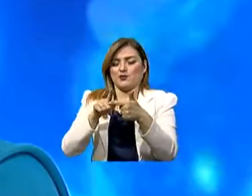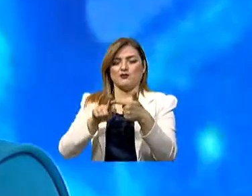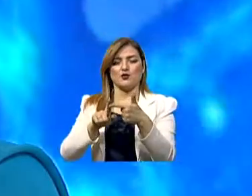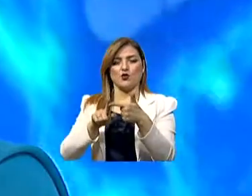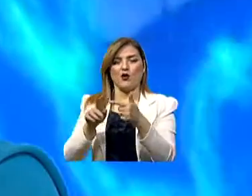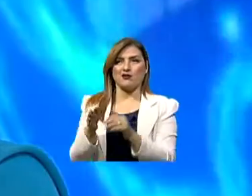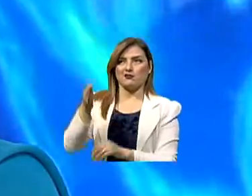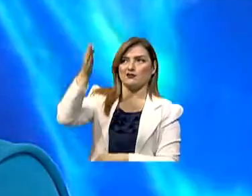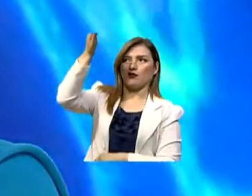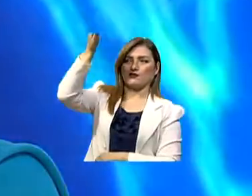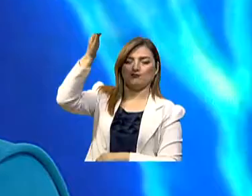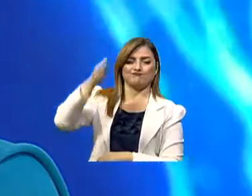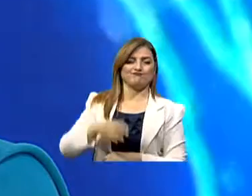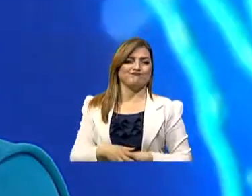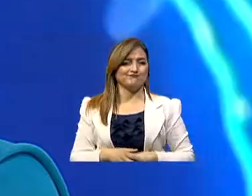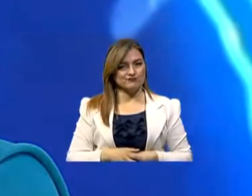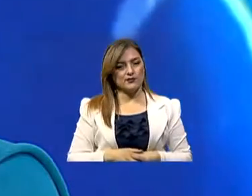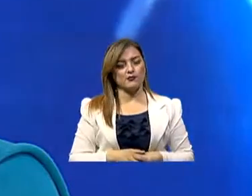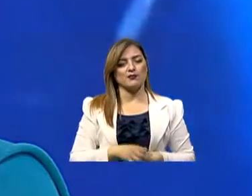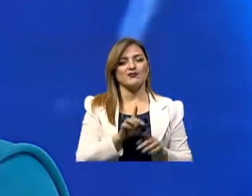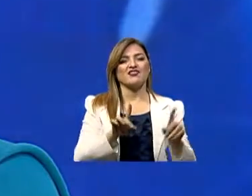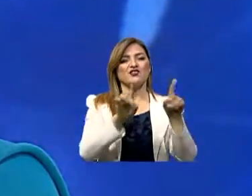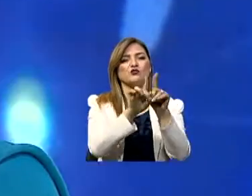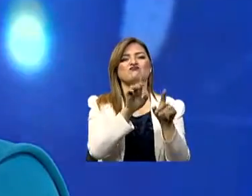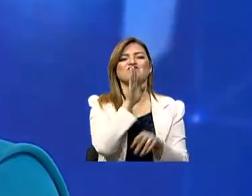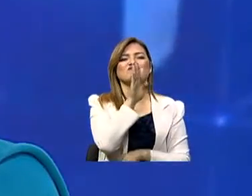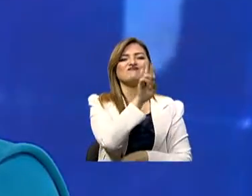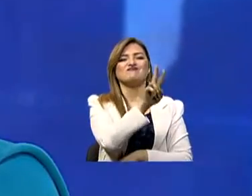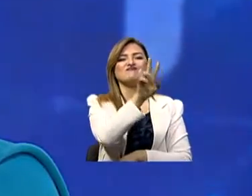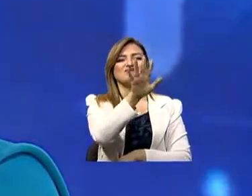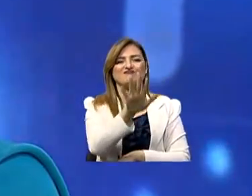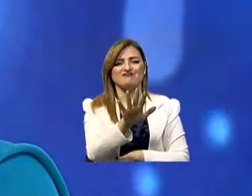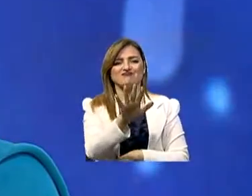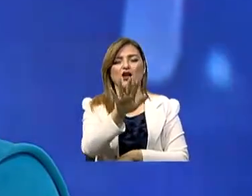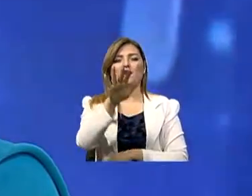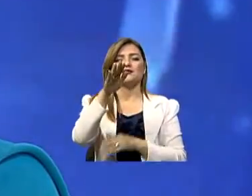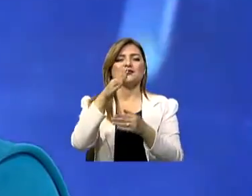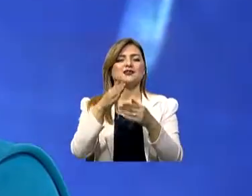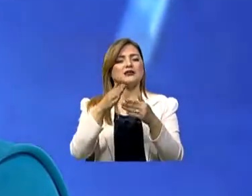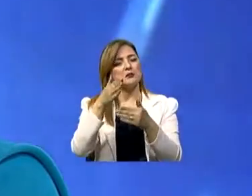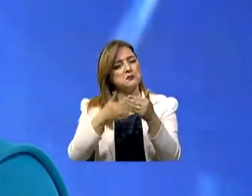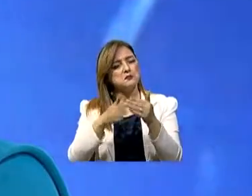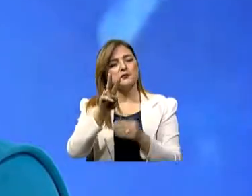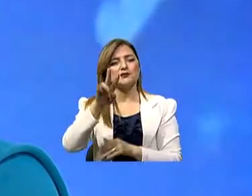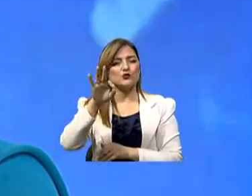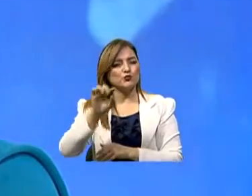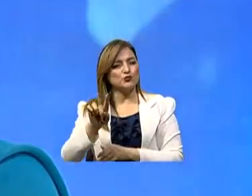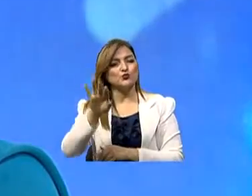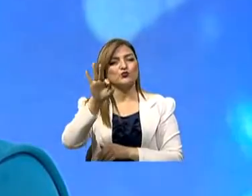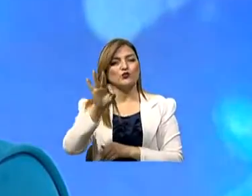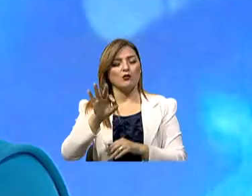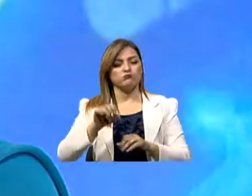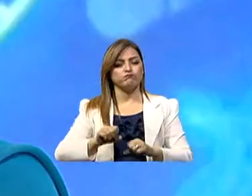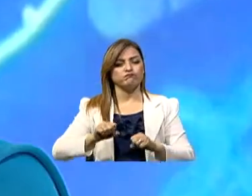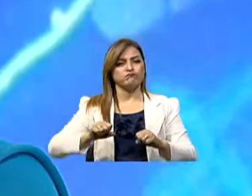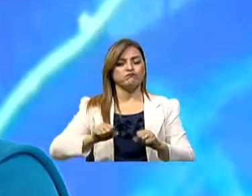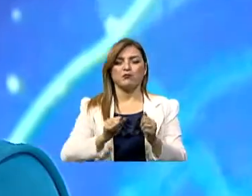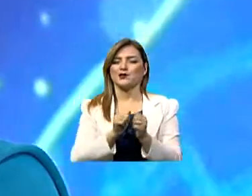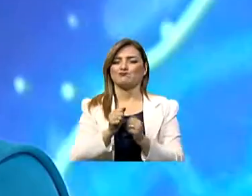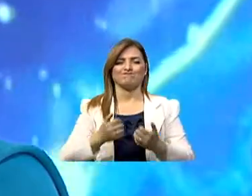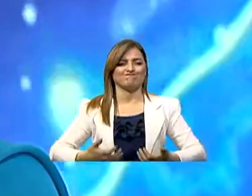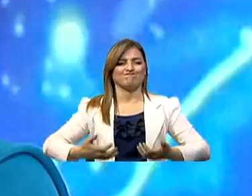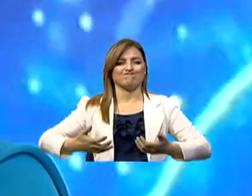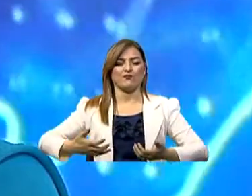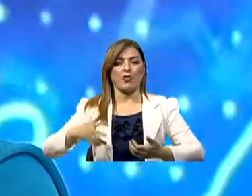eso nos da un dato que normal es 25 estar también 5 hasta el 21.9 sobrepeso pasamos de 30 y